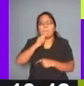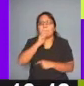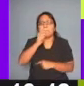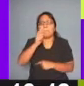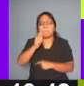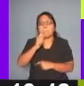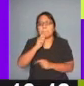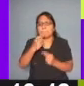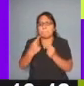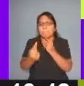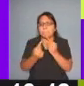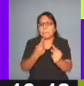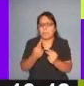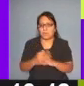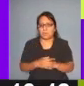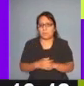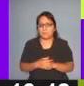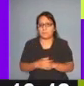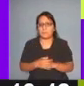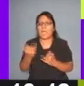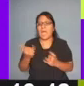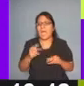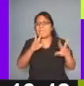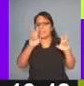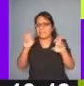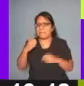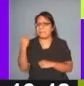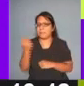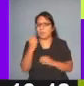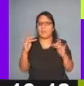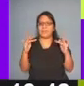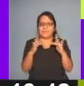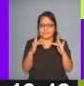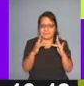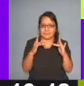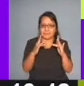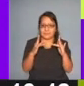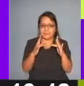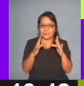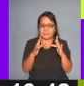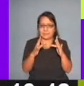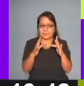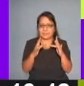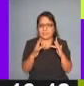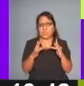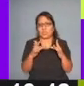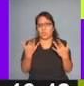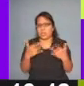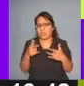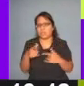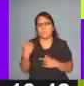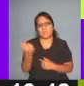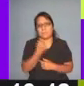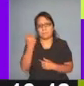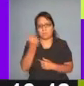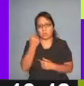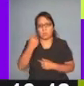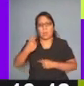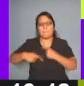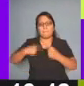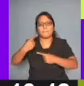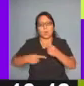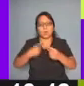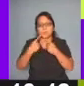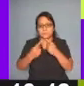Sí, es uno de los temas fundamentales. Sí, sí. Sabemos que la tecnología y la captura de evidencia volátil es fundamental el ámbito procesal. Usted